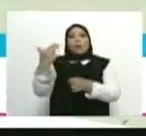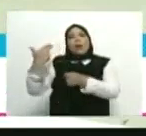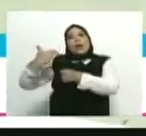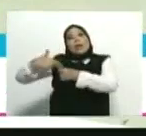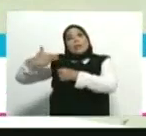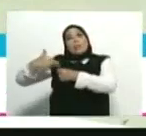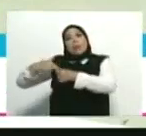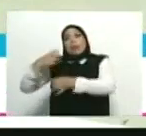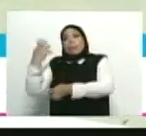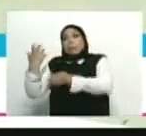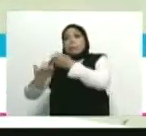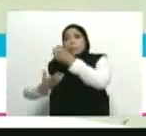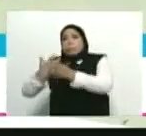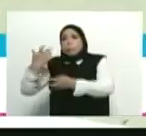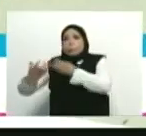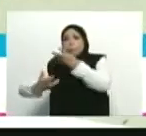quemaron.